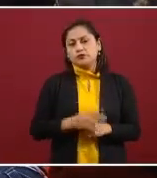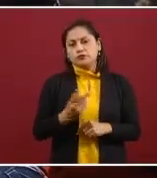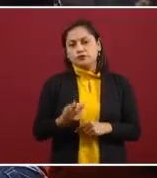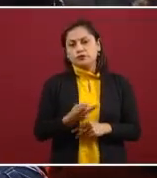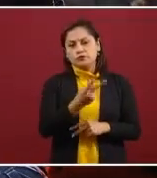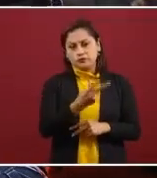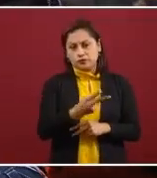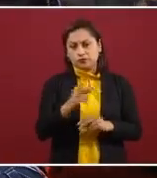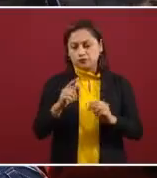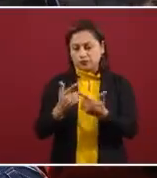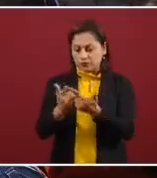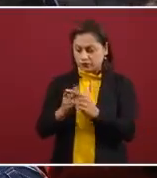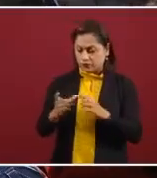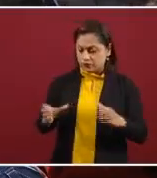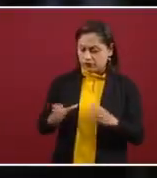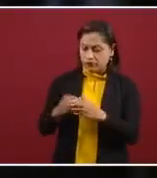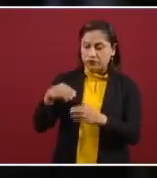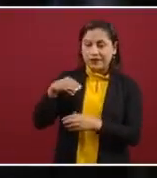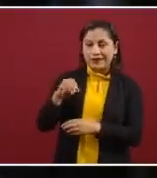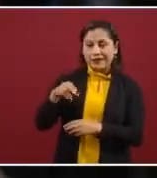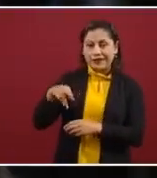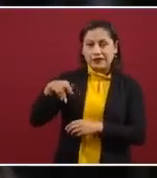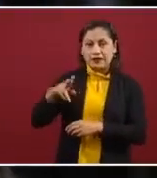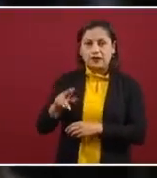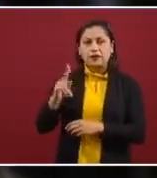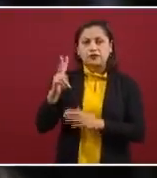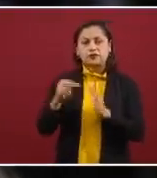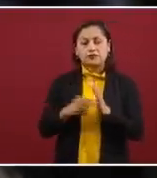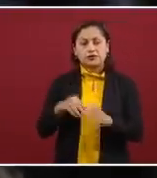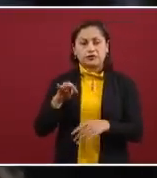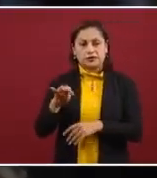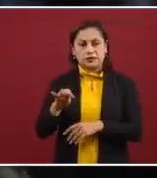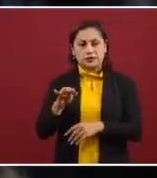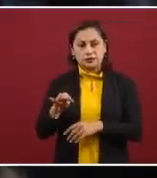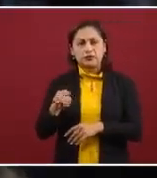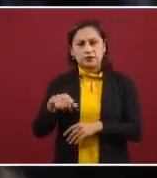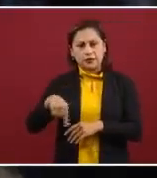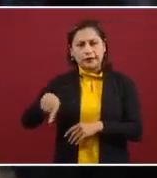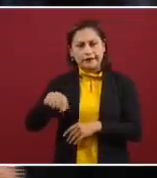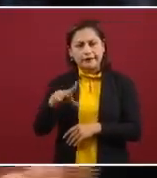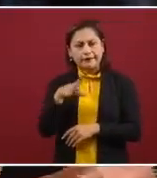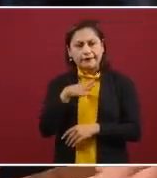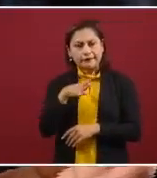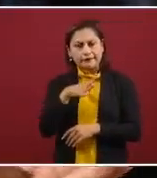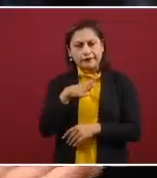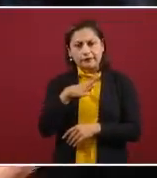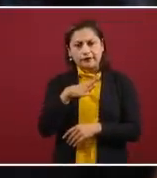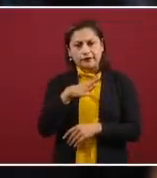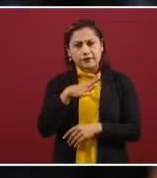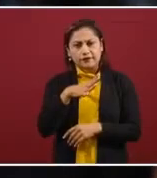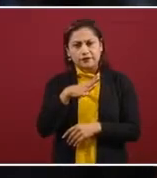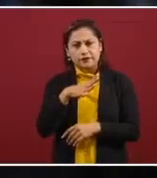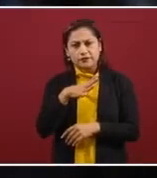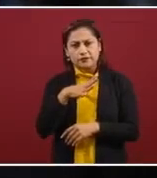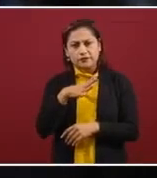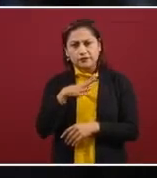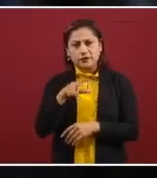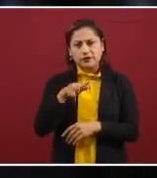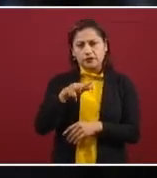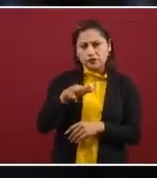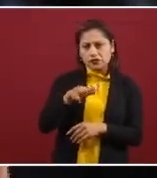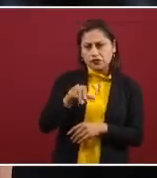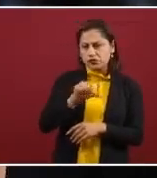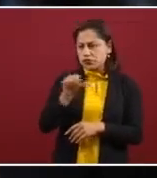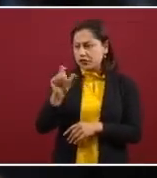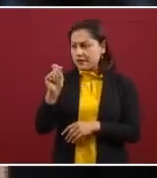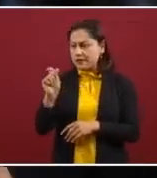llama ENARP 2019, en el cual ya hay más o menos entre 18 y 20 mil médicos